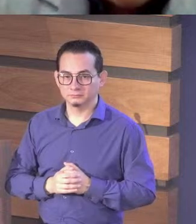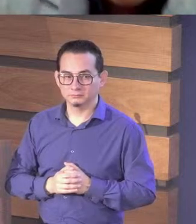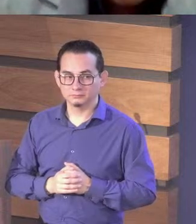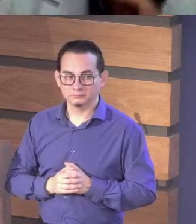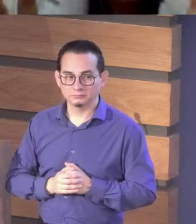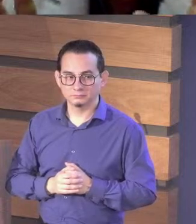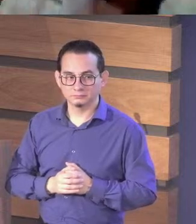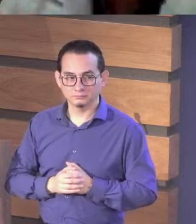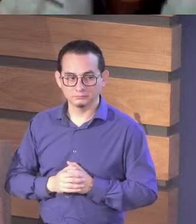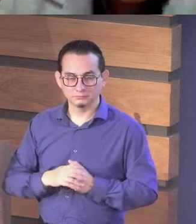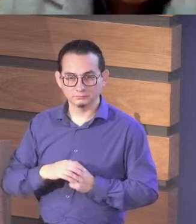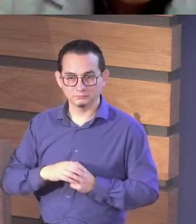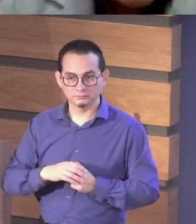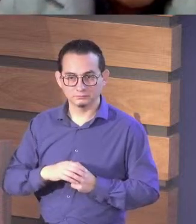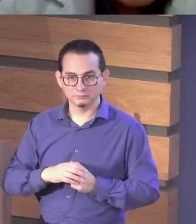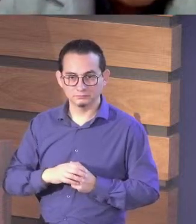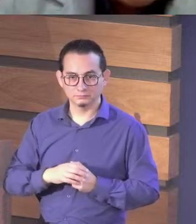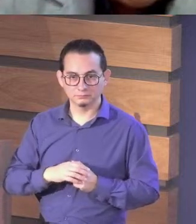Creo que se perdió la señal, disculpe.